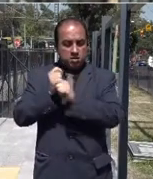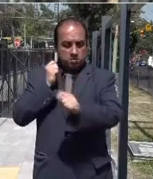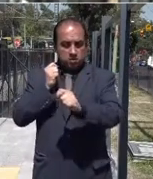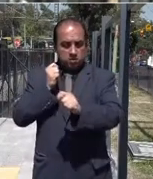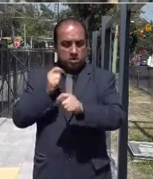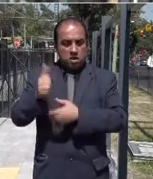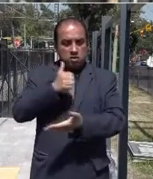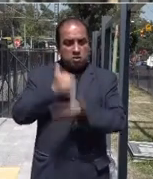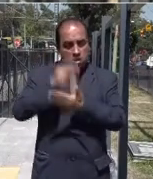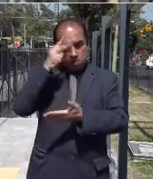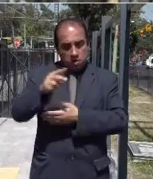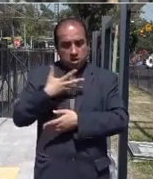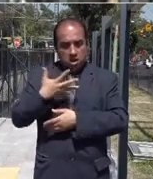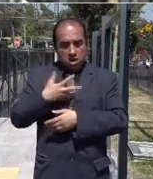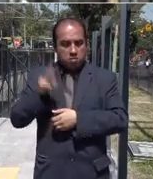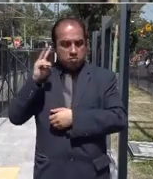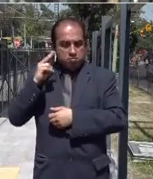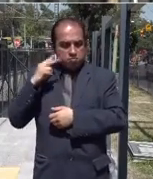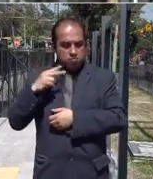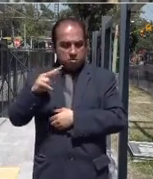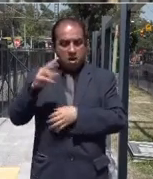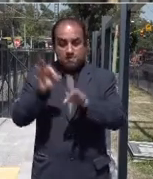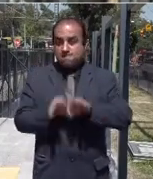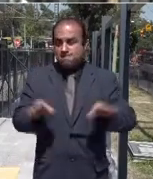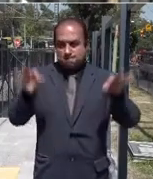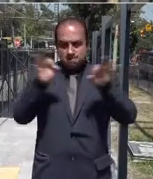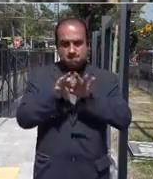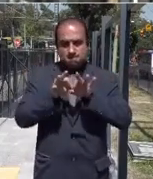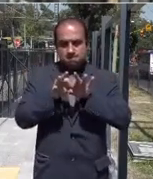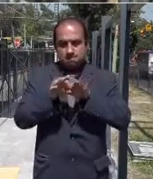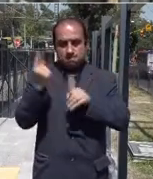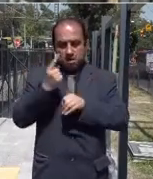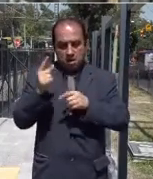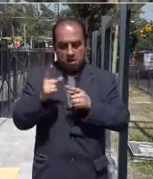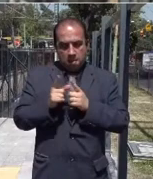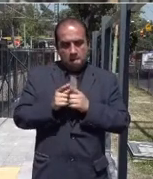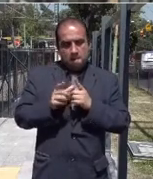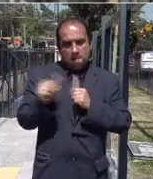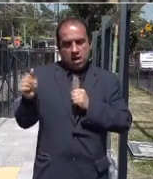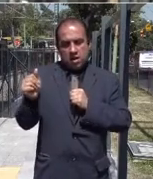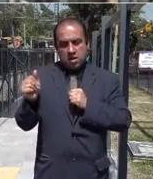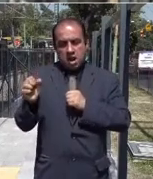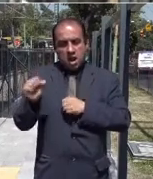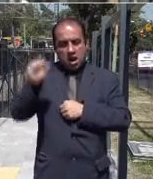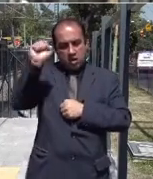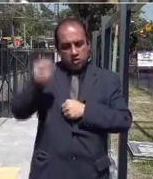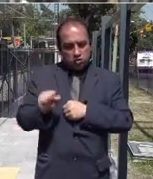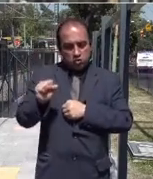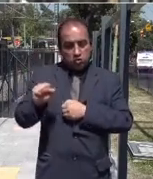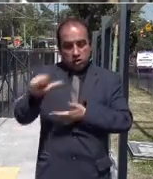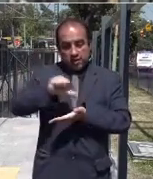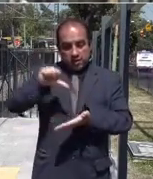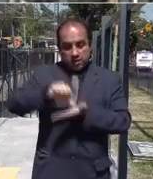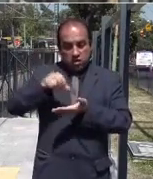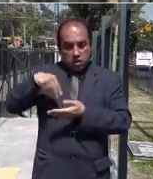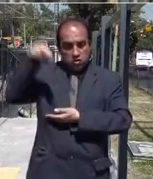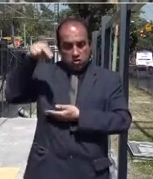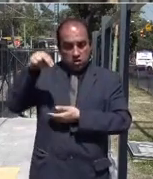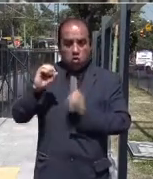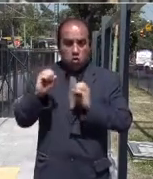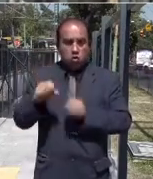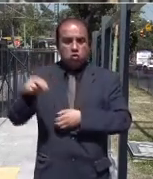Ciudad de México tenemos viajes muy importantes que van del sur al centro y al norte, o del norte al centro y al